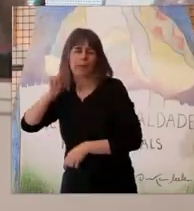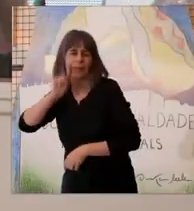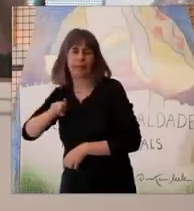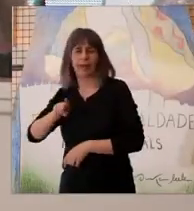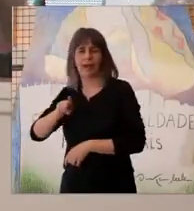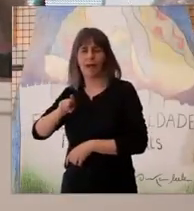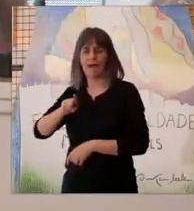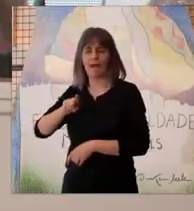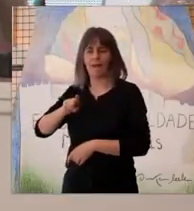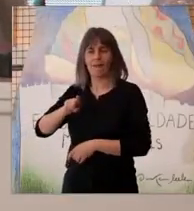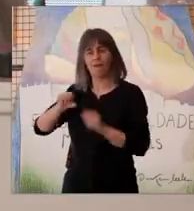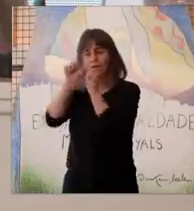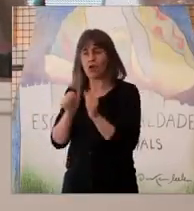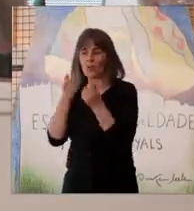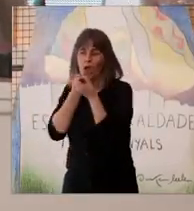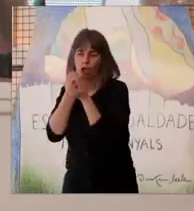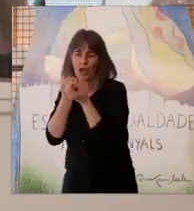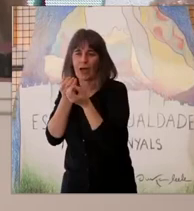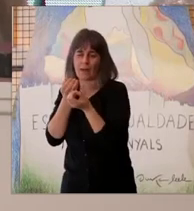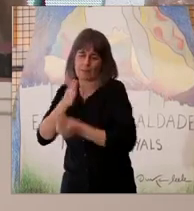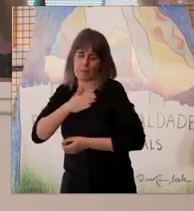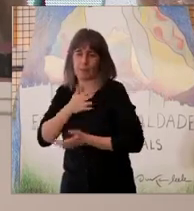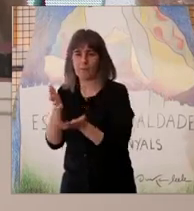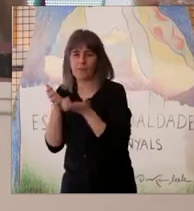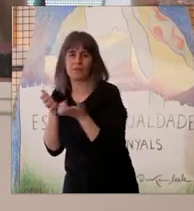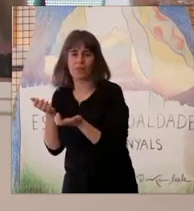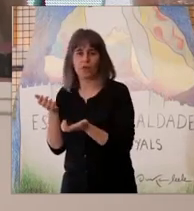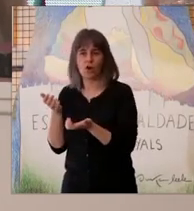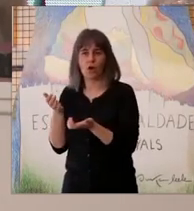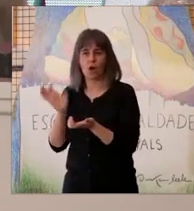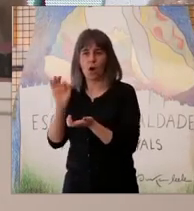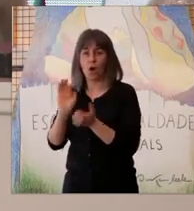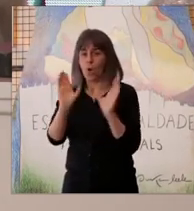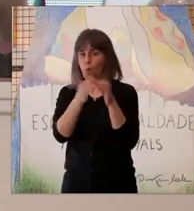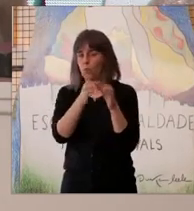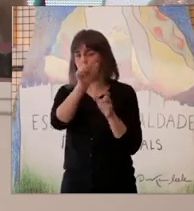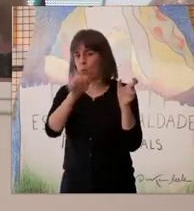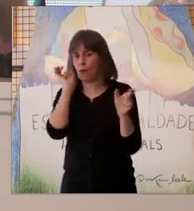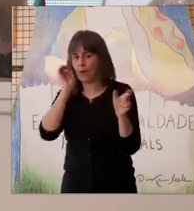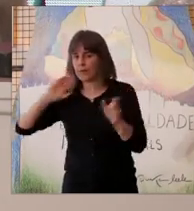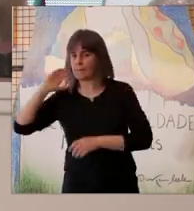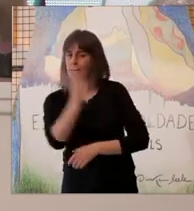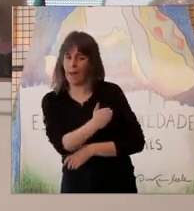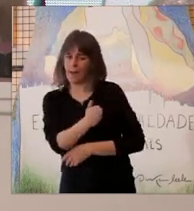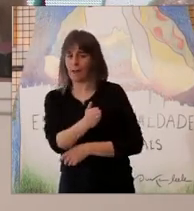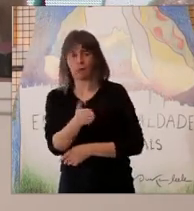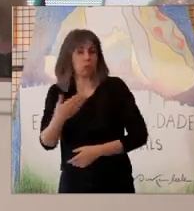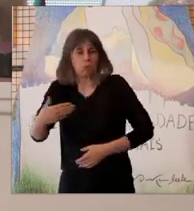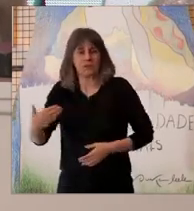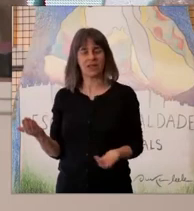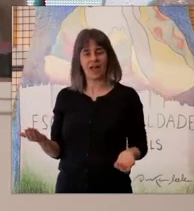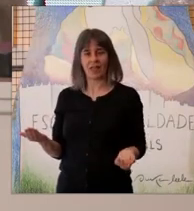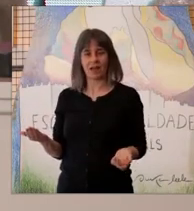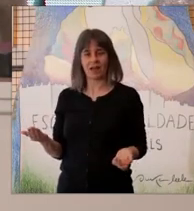sesgos haciendo daño además de una forma directa o indirecta a las mujeres y no ocurre nada